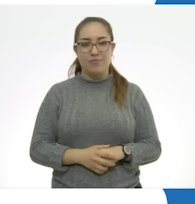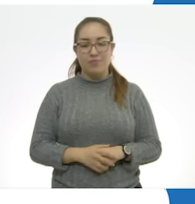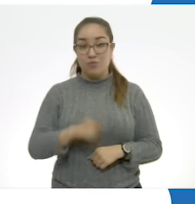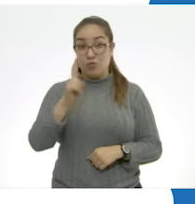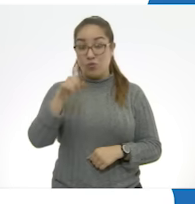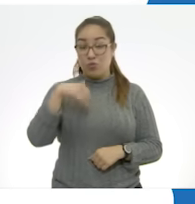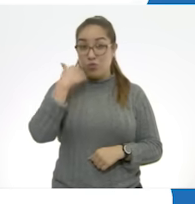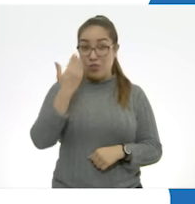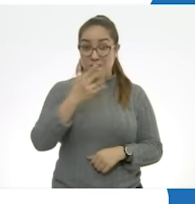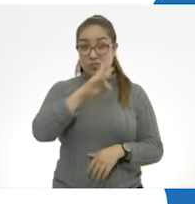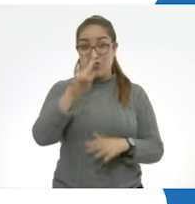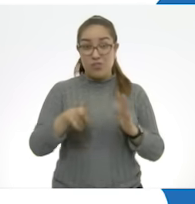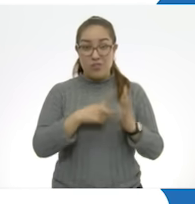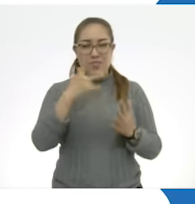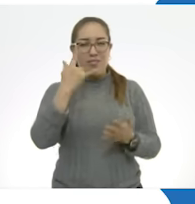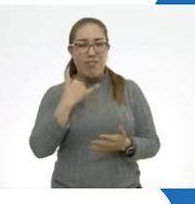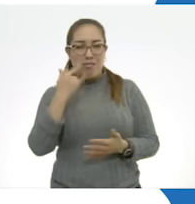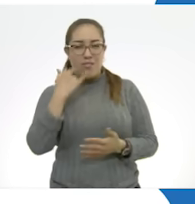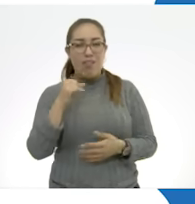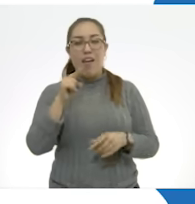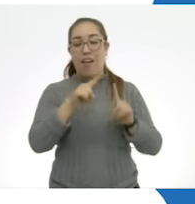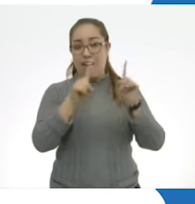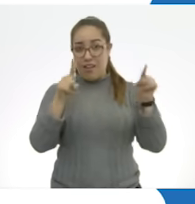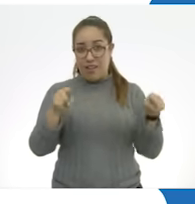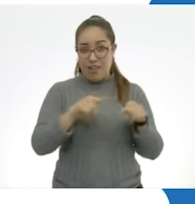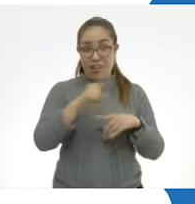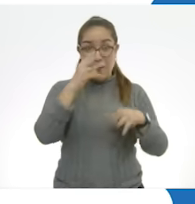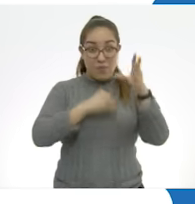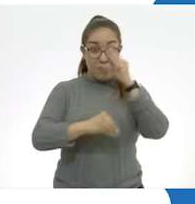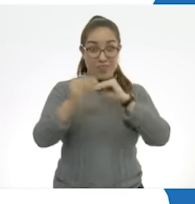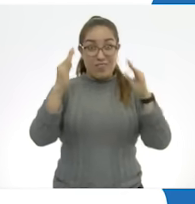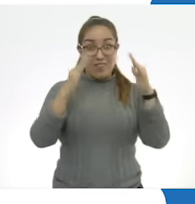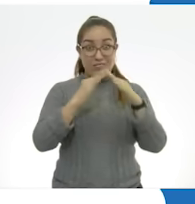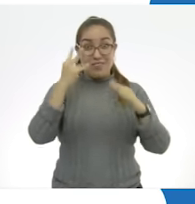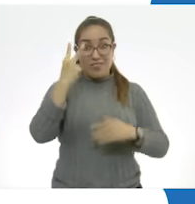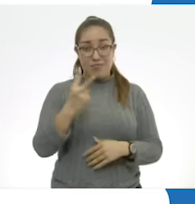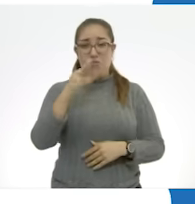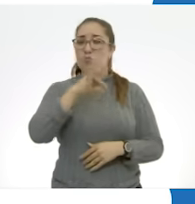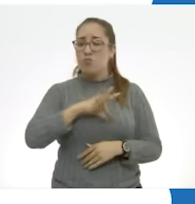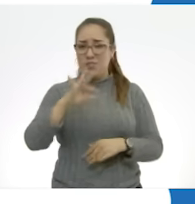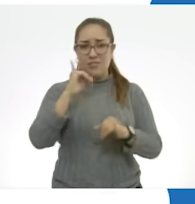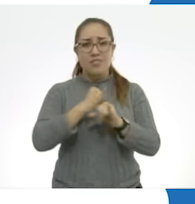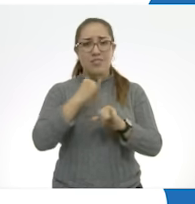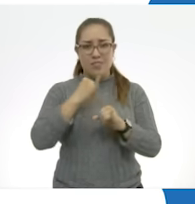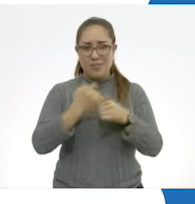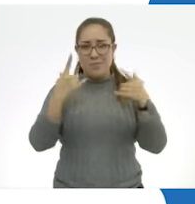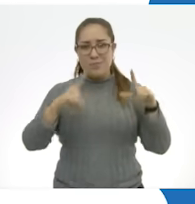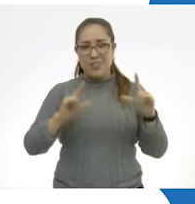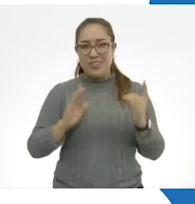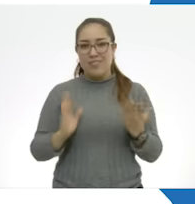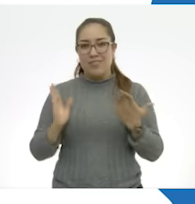Si quieres volver a ver los programas de Aprende en Casa 2, los puedes encontrar en la siguiente